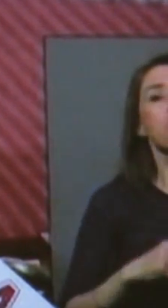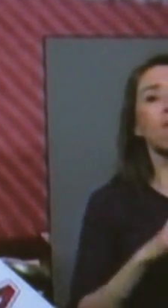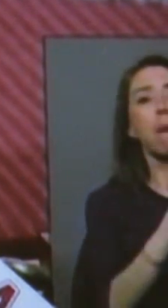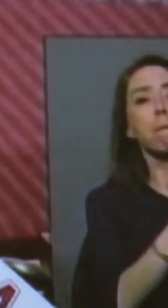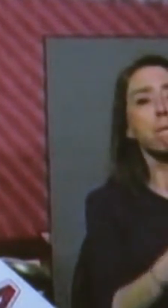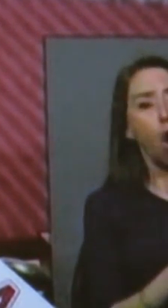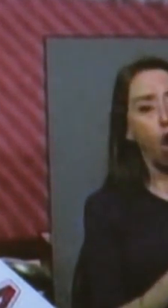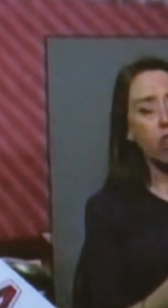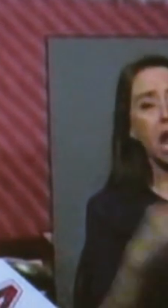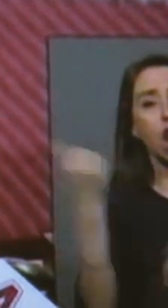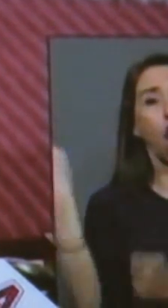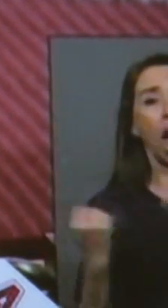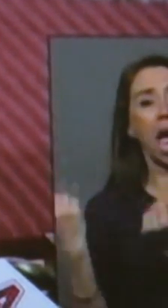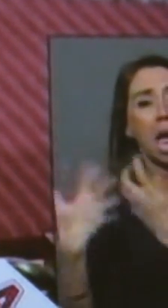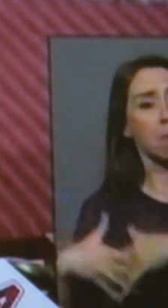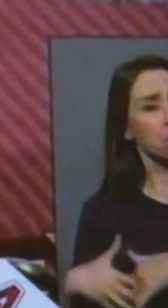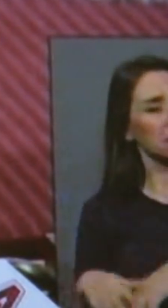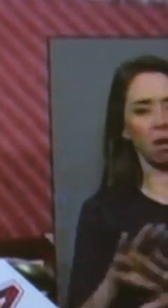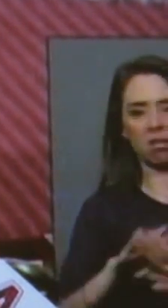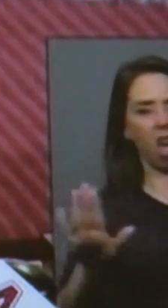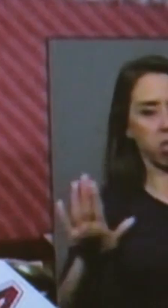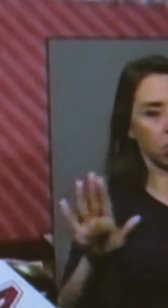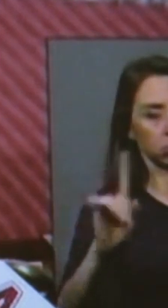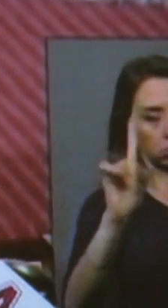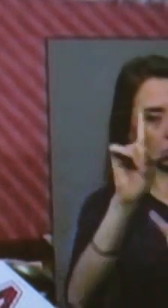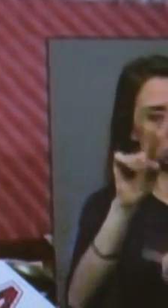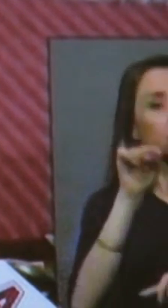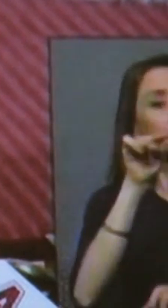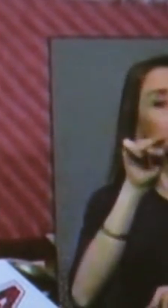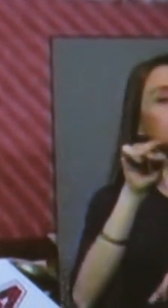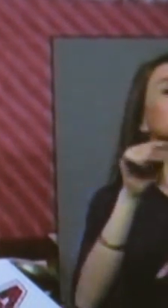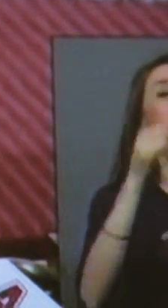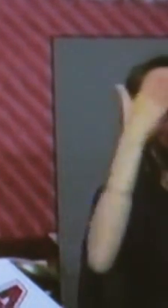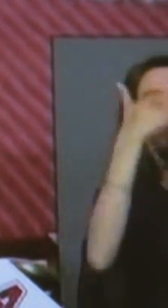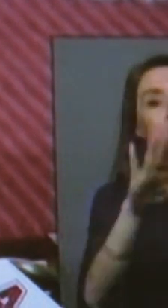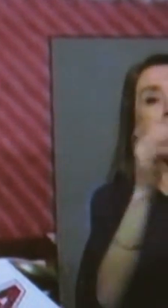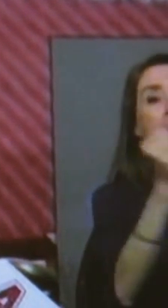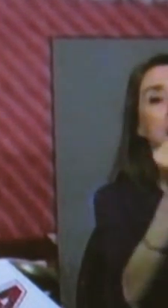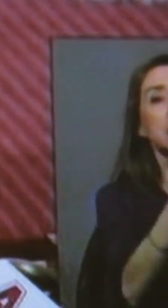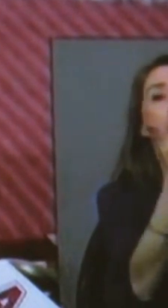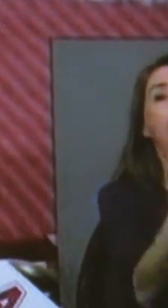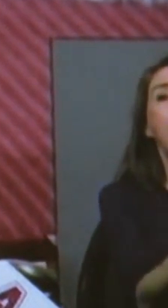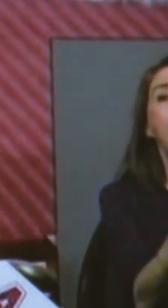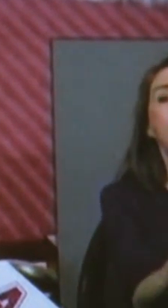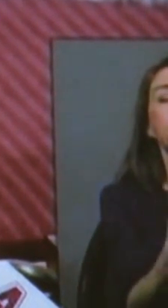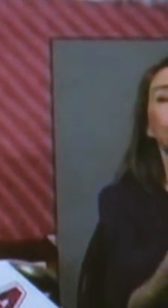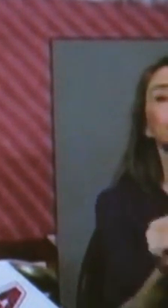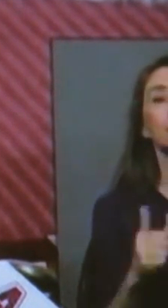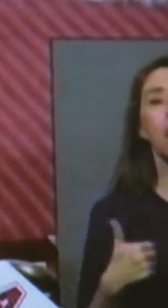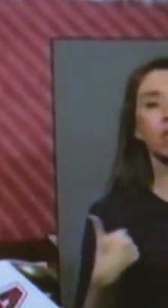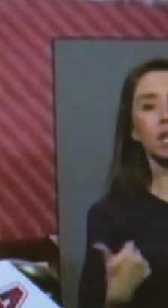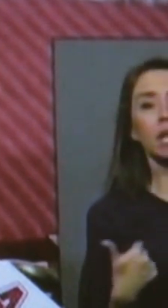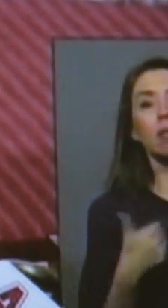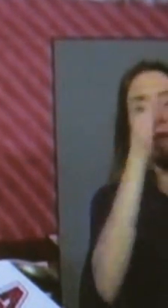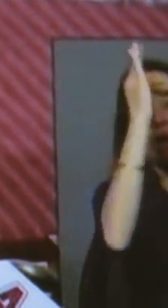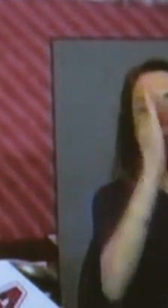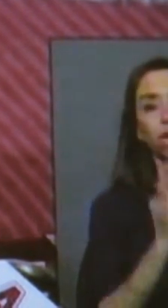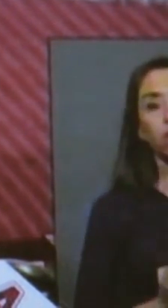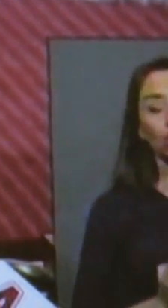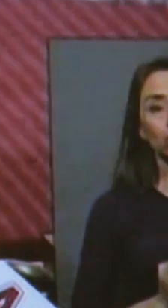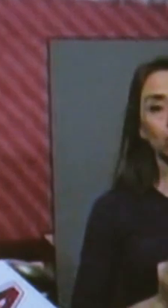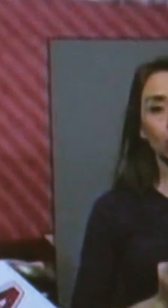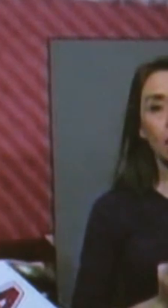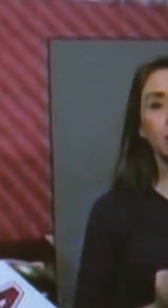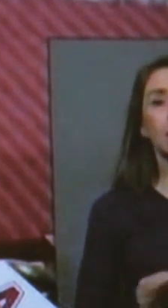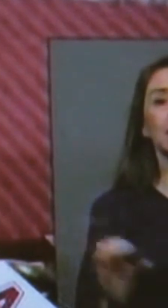ni de las empresas, ni nada por el estilo. Aquí claramente es negligencia, aprovechamiento por parte de los directivos y funcionarios y